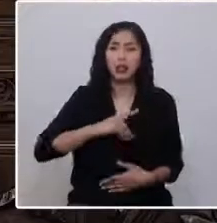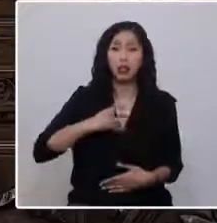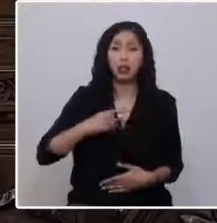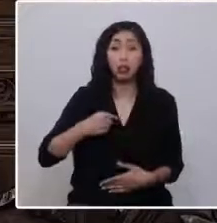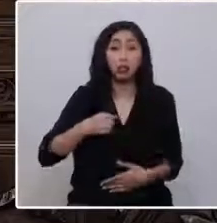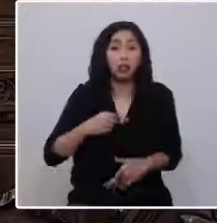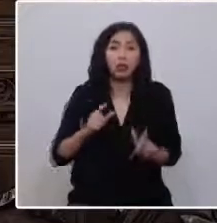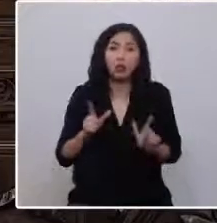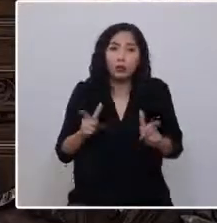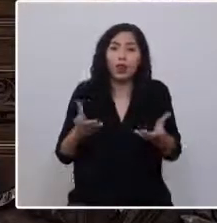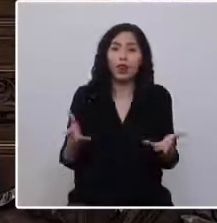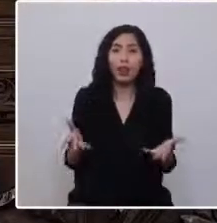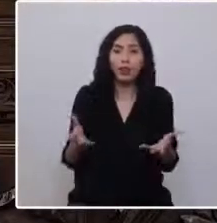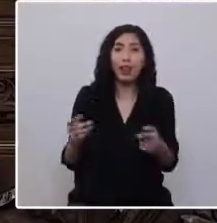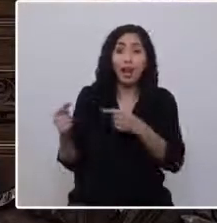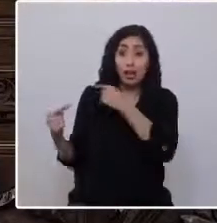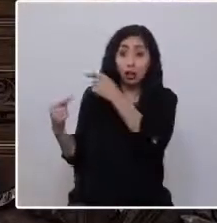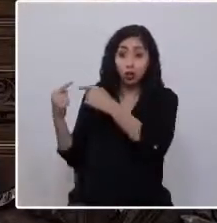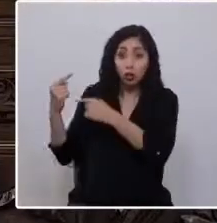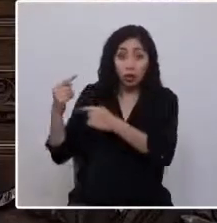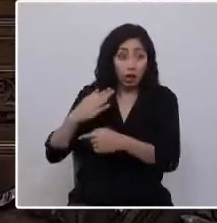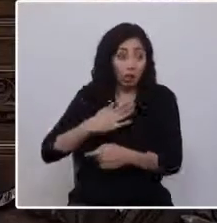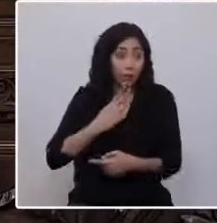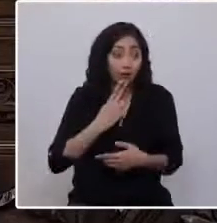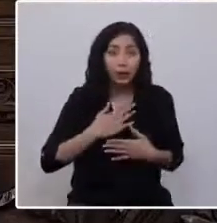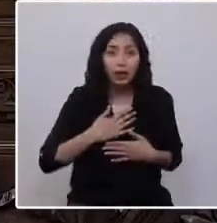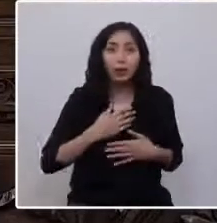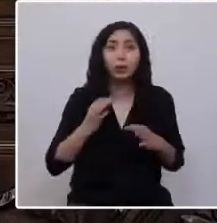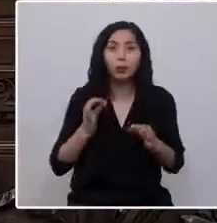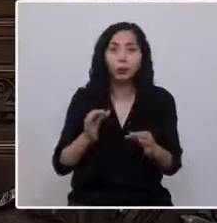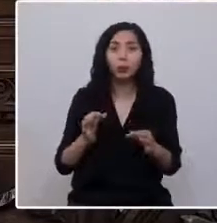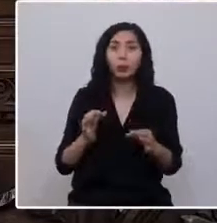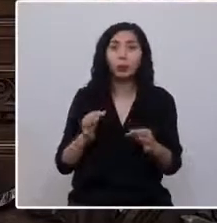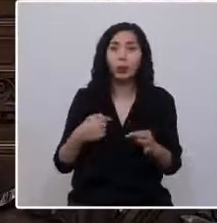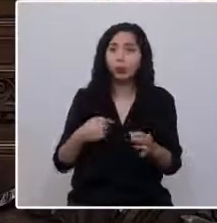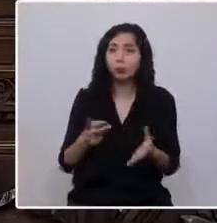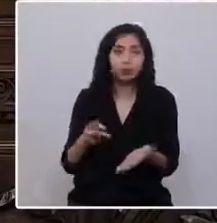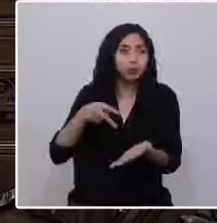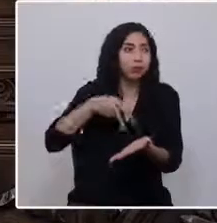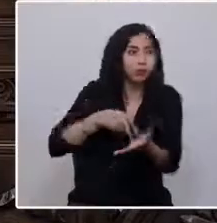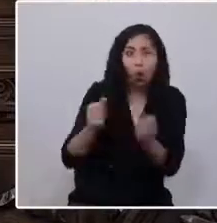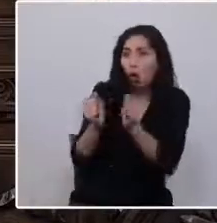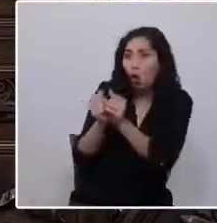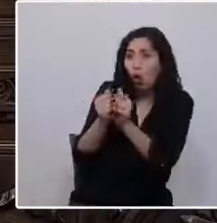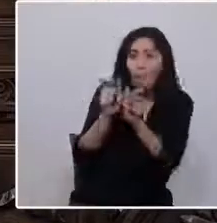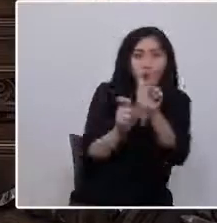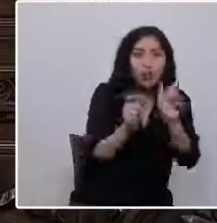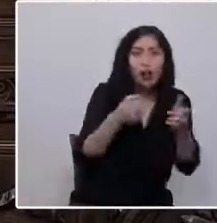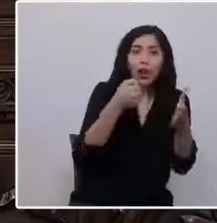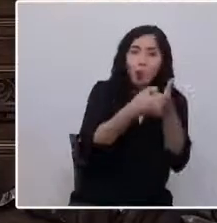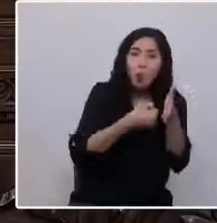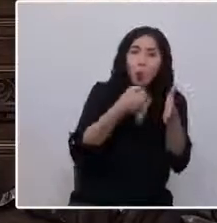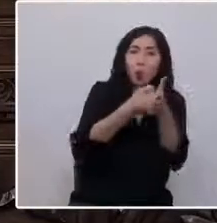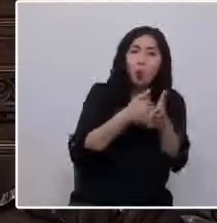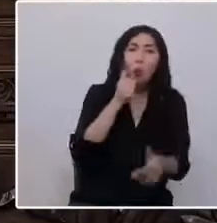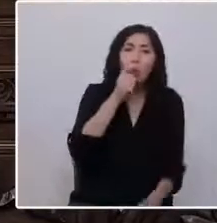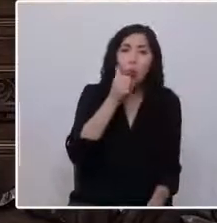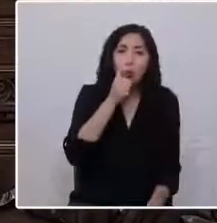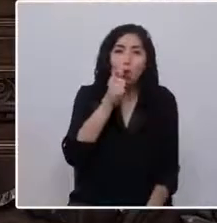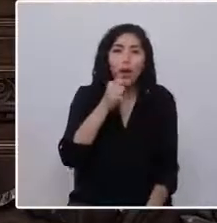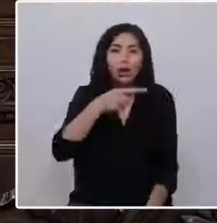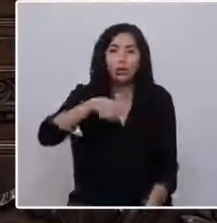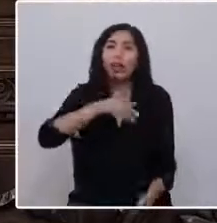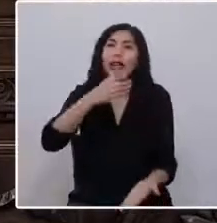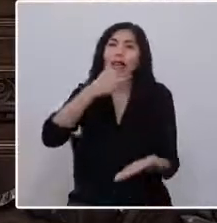la historia y la vida me ha puesto donde están las personas que luchan todos los días y que exigen y claman por dignidad y